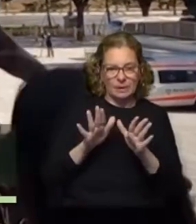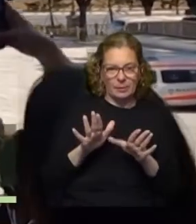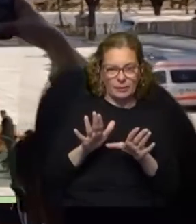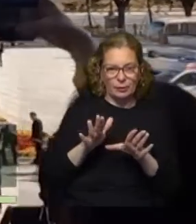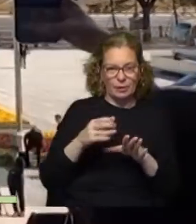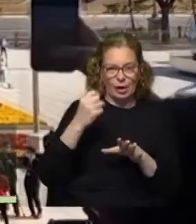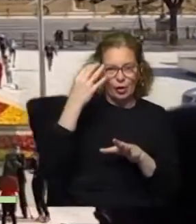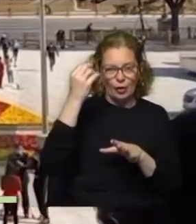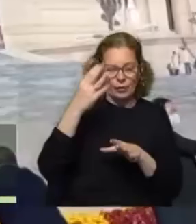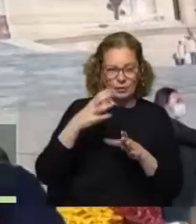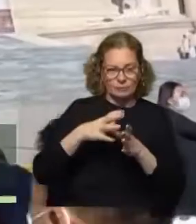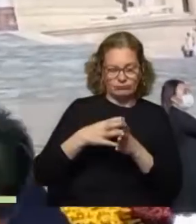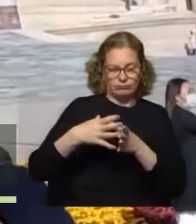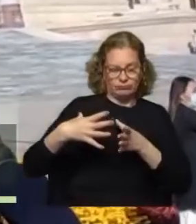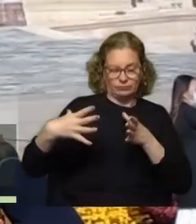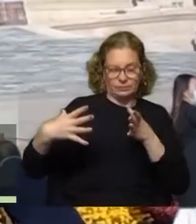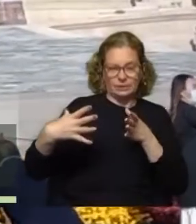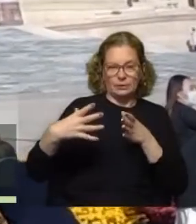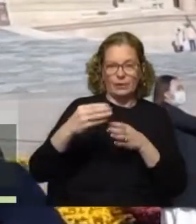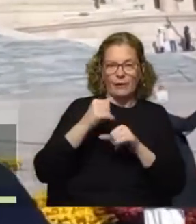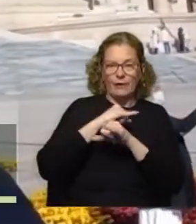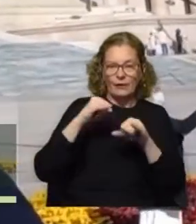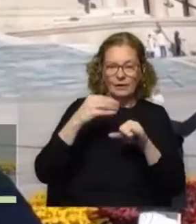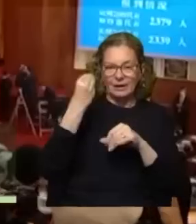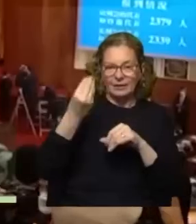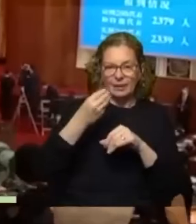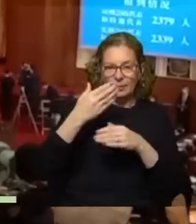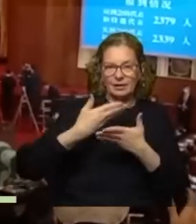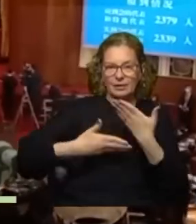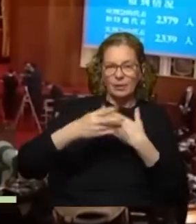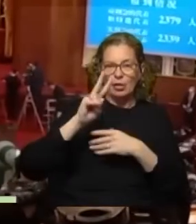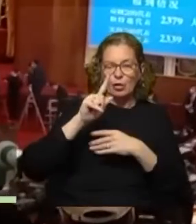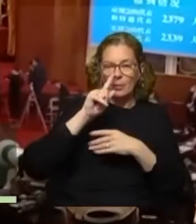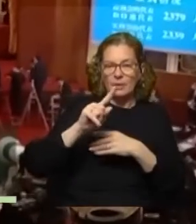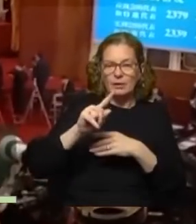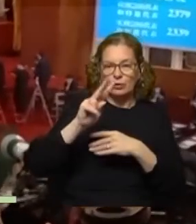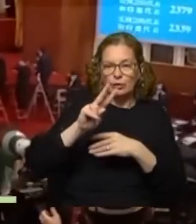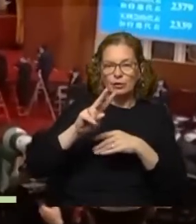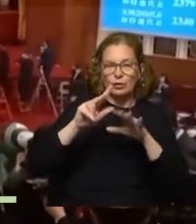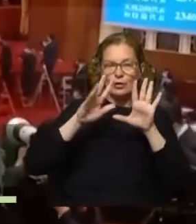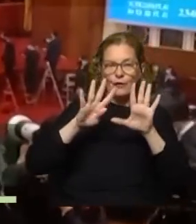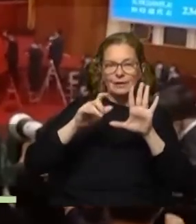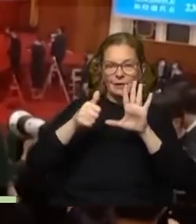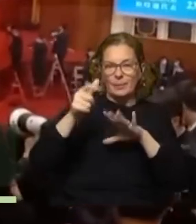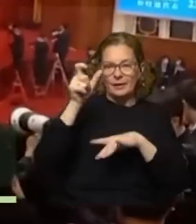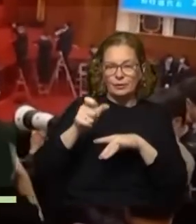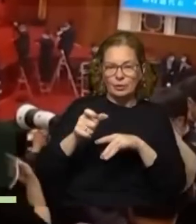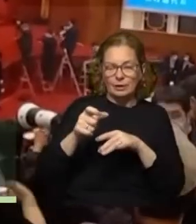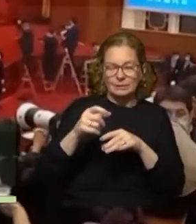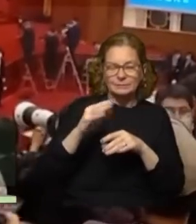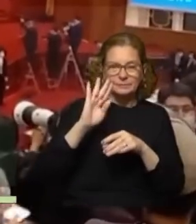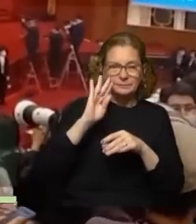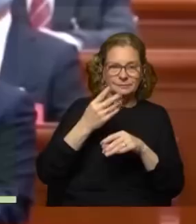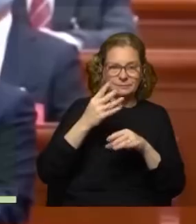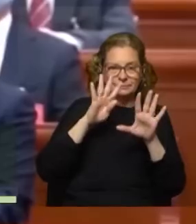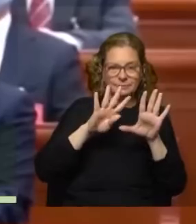fue en el Gran Salón del pueblo y finaliza el sábado de él participando 2.296 delegados que representan a los aproximadamente